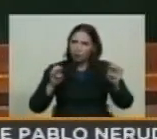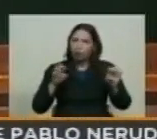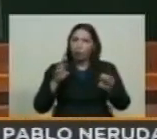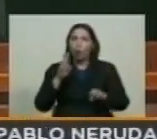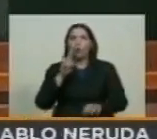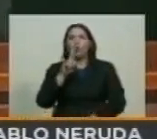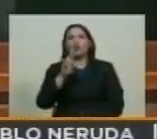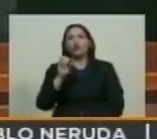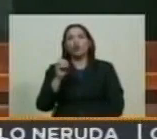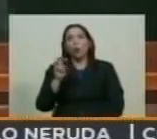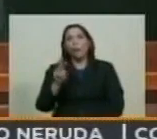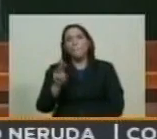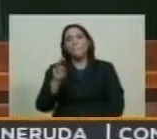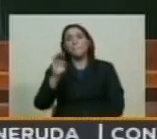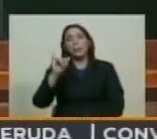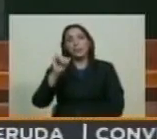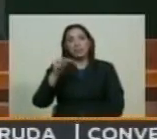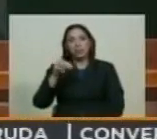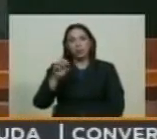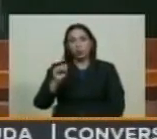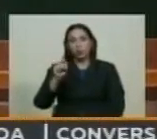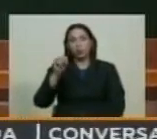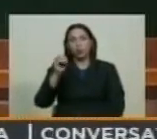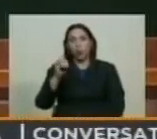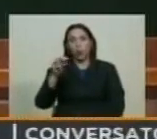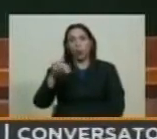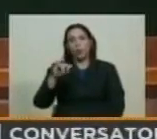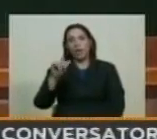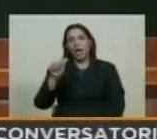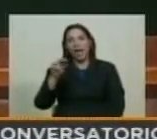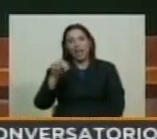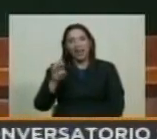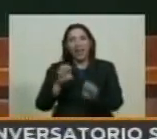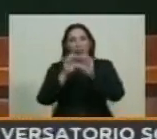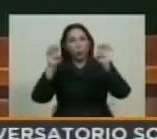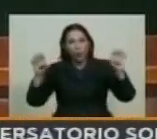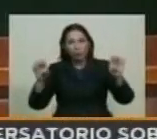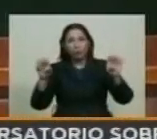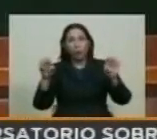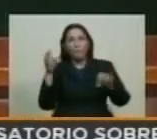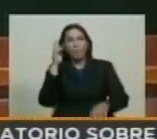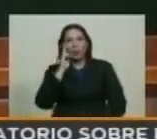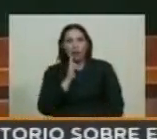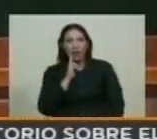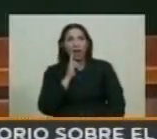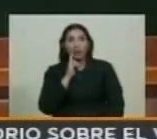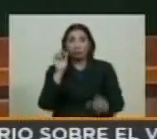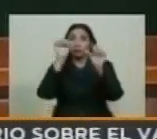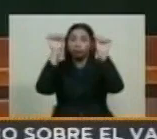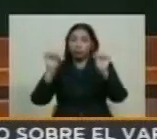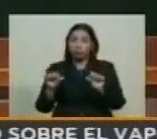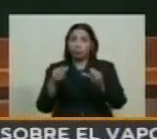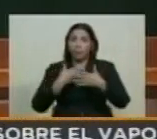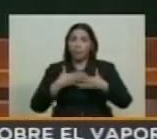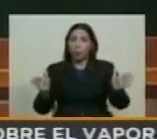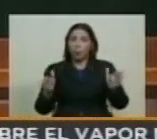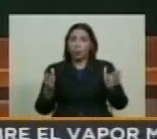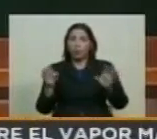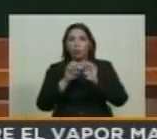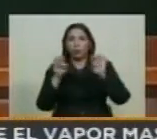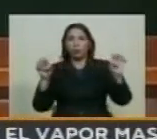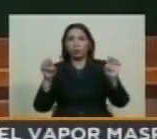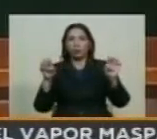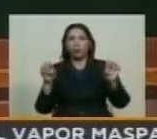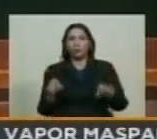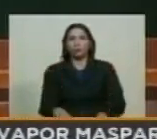la educación bolivariana que ha dado el sistema público de educación venezolano. Una educación